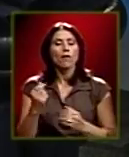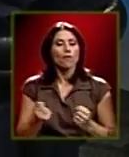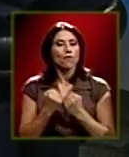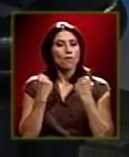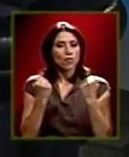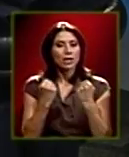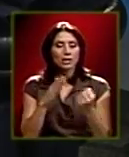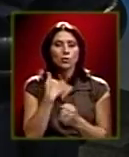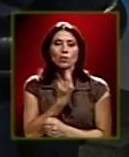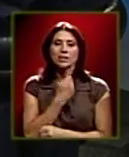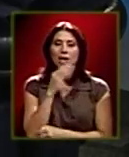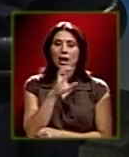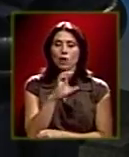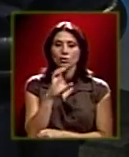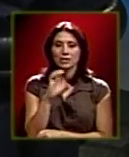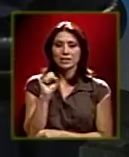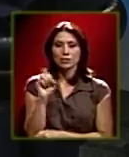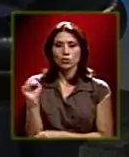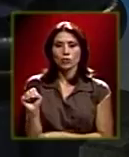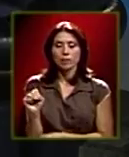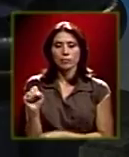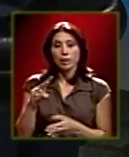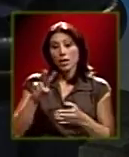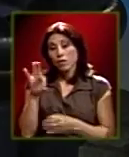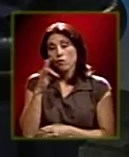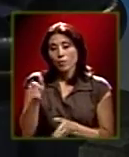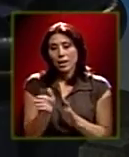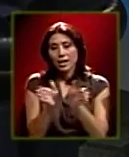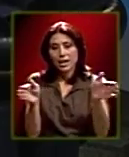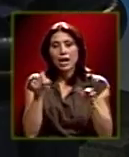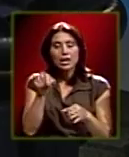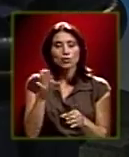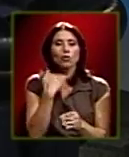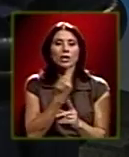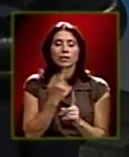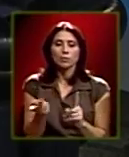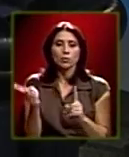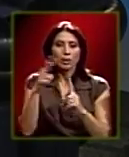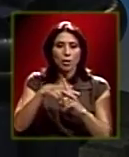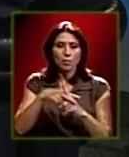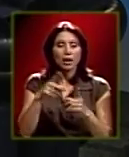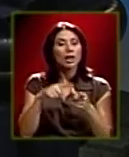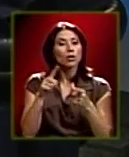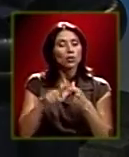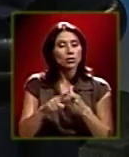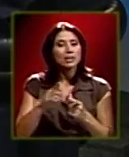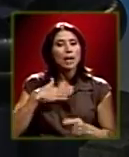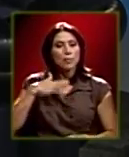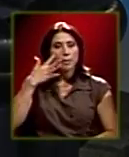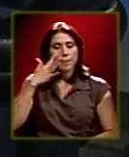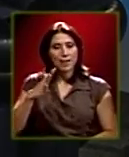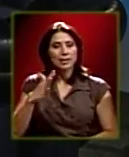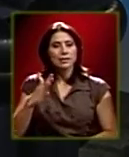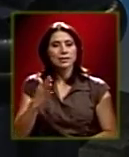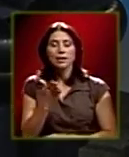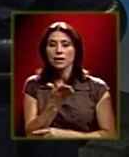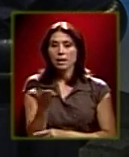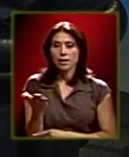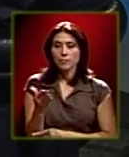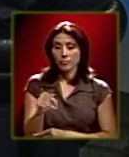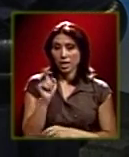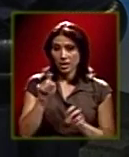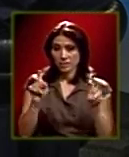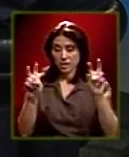Costarricense de Seguro Social. En términos generales, eso es lo que hemos venido aplicando. Entonces, a mí me parece que en este